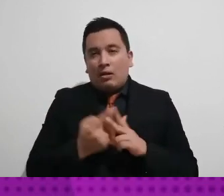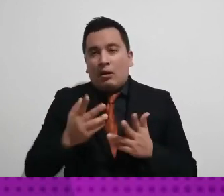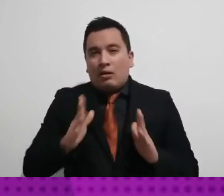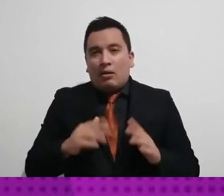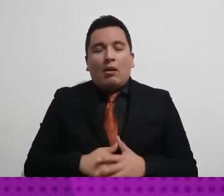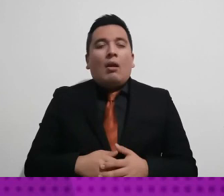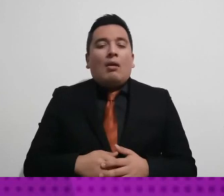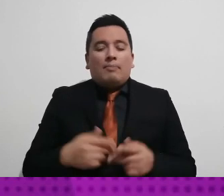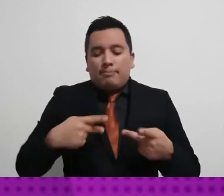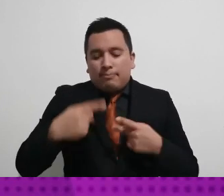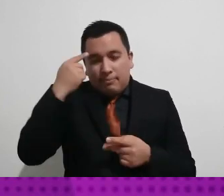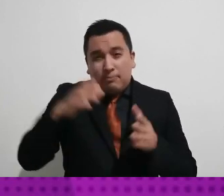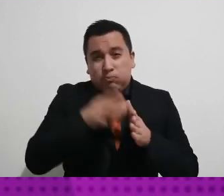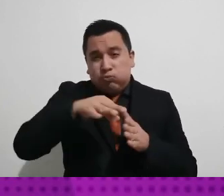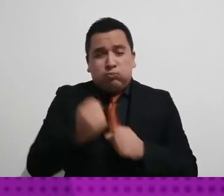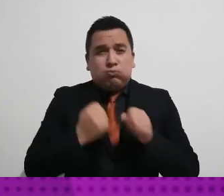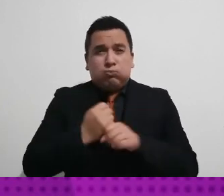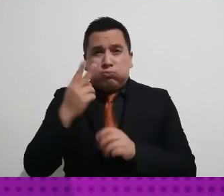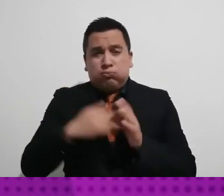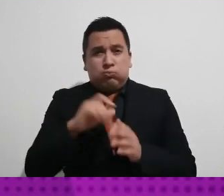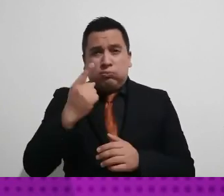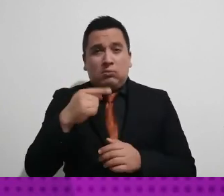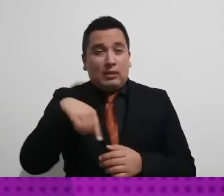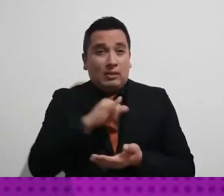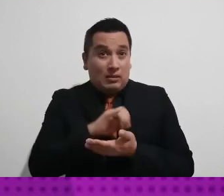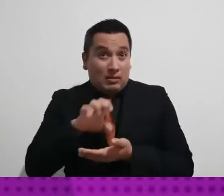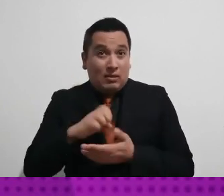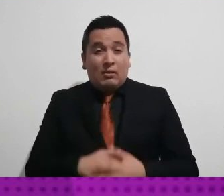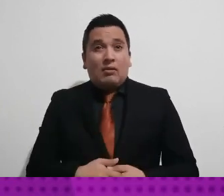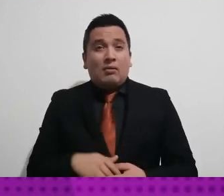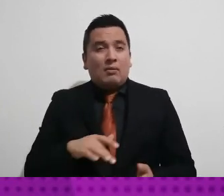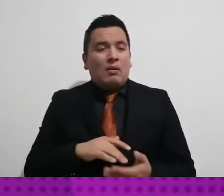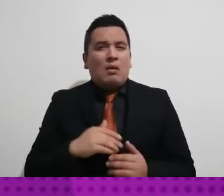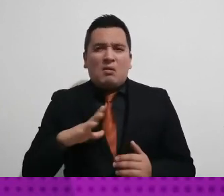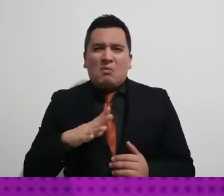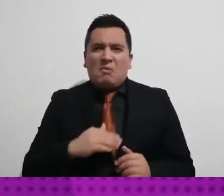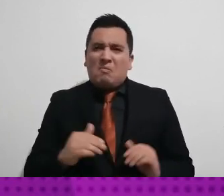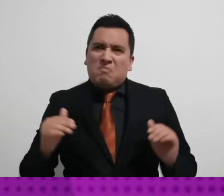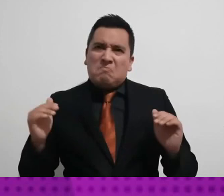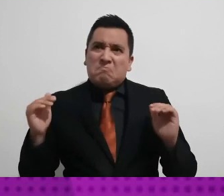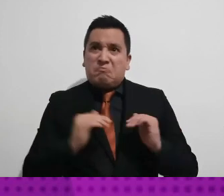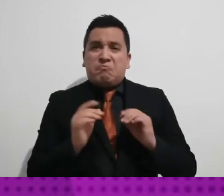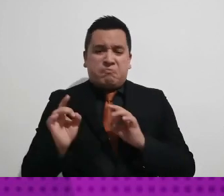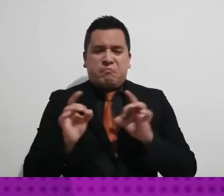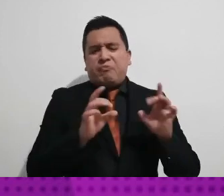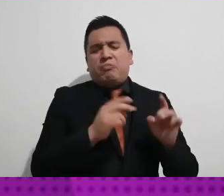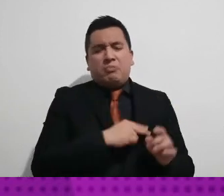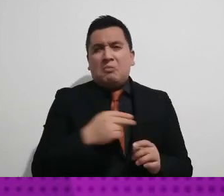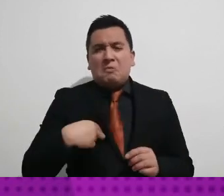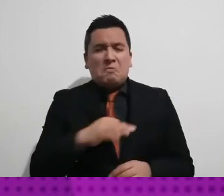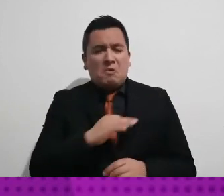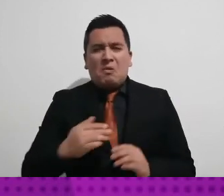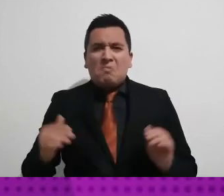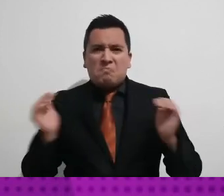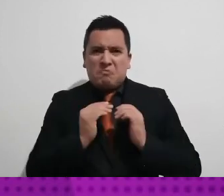el proceso electoral 2021, que el Instituto Electoral de Coahuila está a la altura de las circunstancias y de